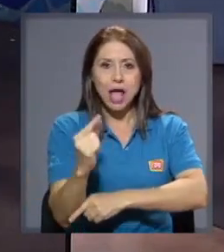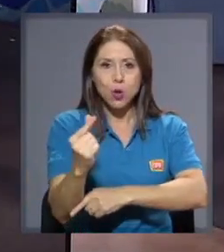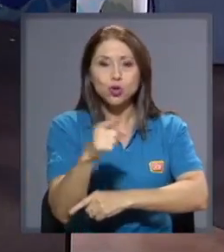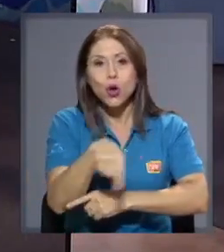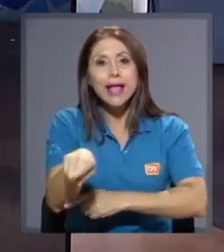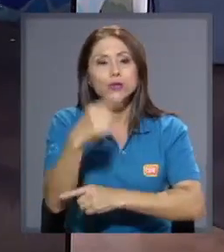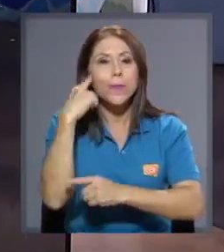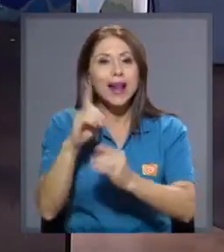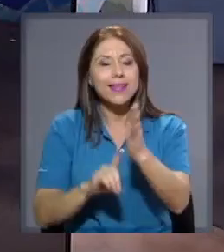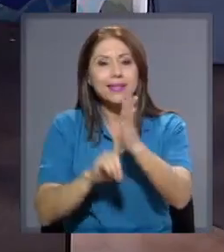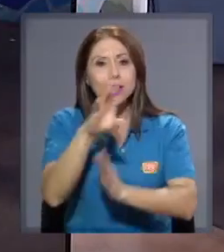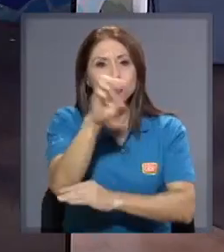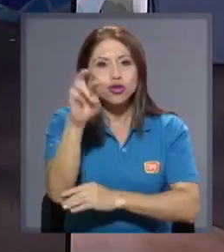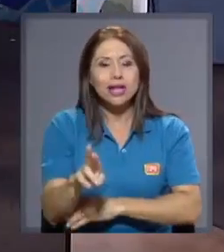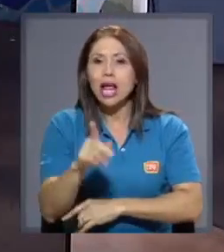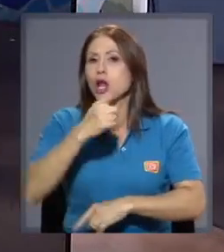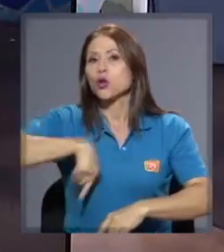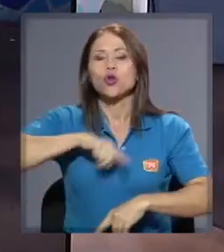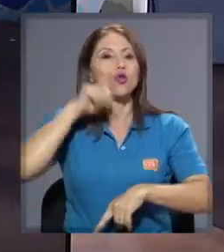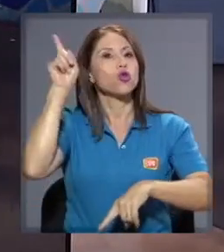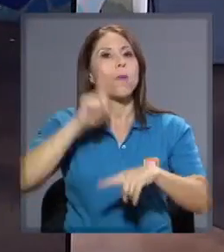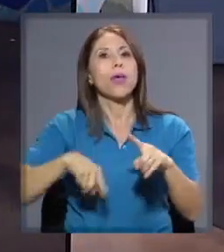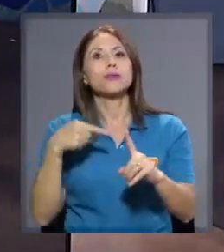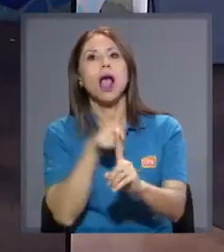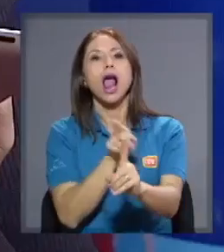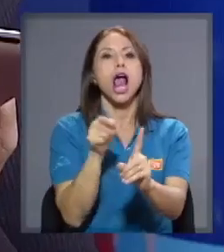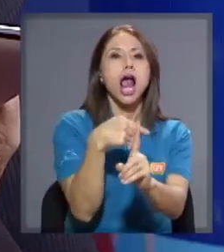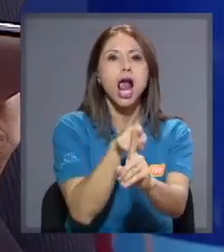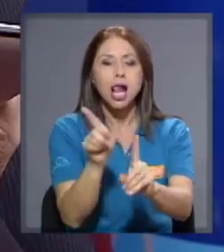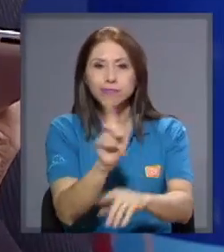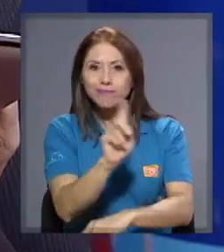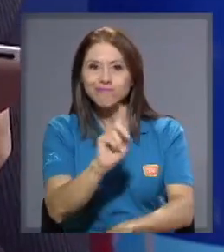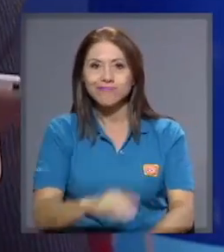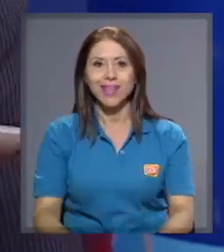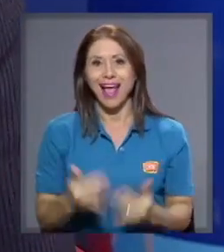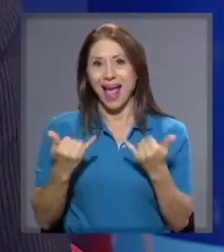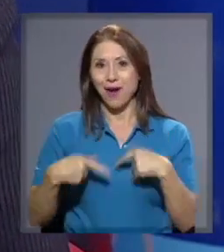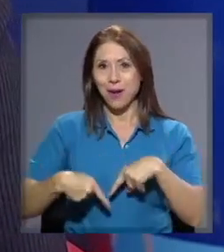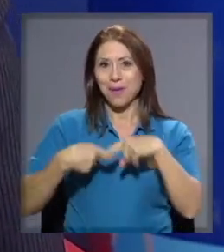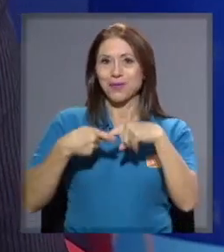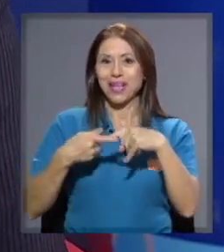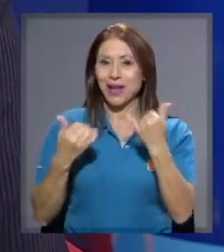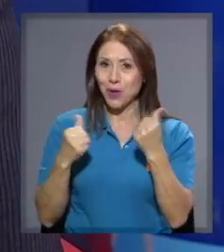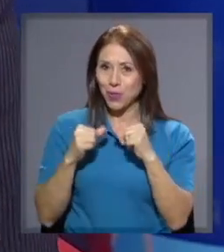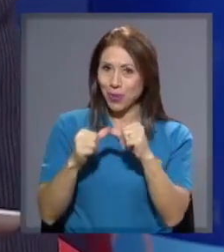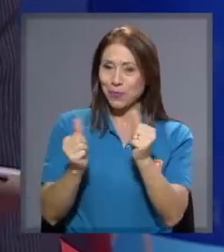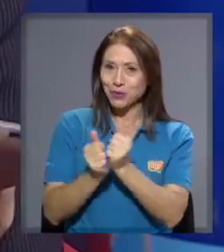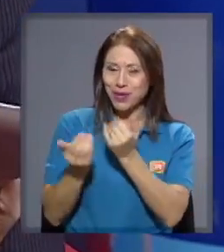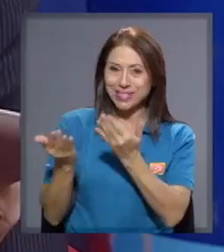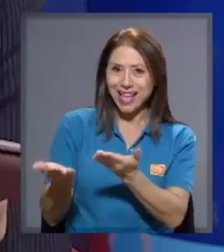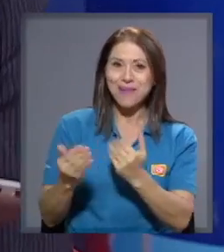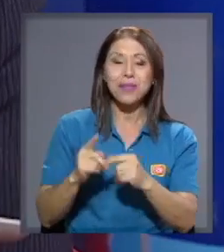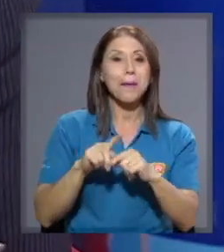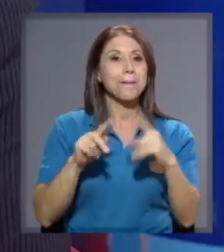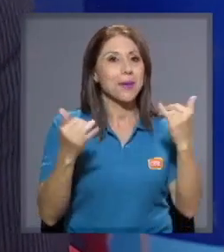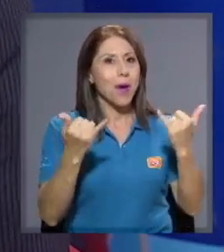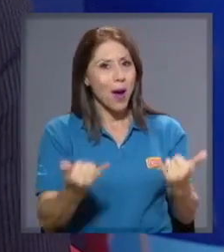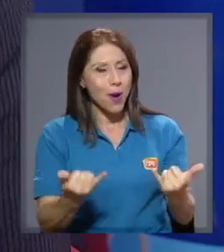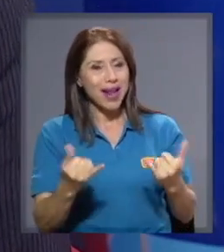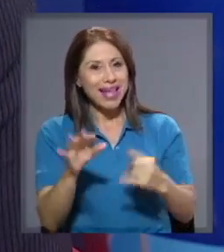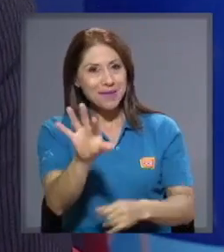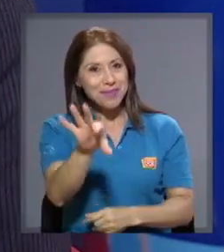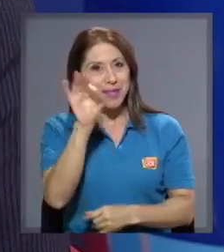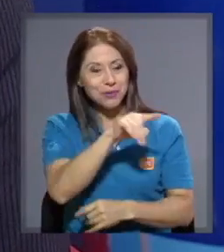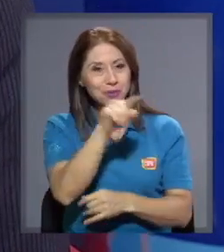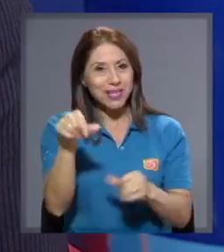desarrollo de costa rica y no podemos seguir pateando la bola hacia el frente vamos a hacer una pausa nos quedamos con esas palabras también pero ahora este los